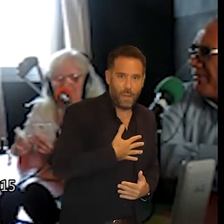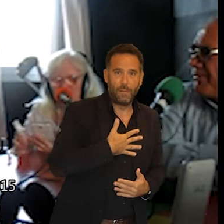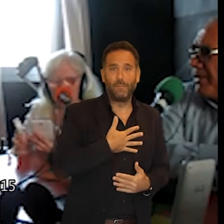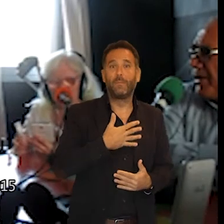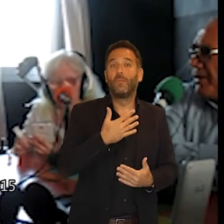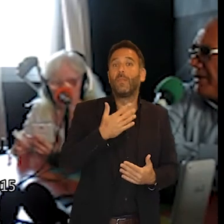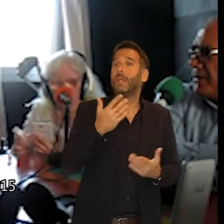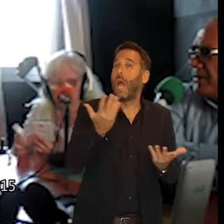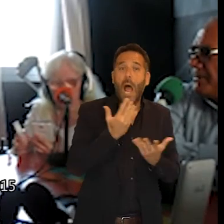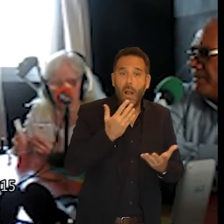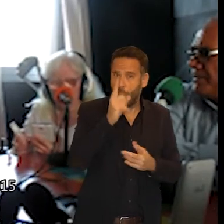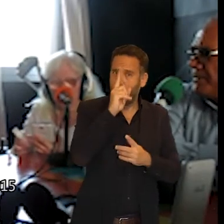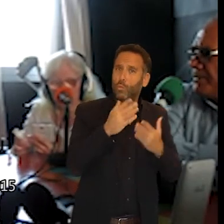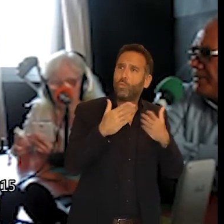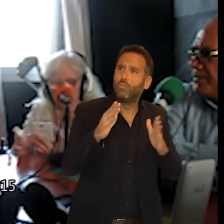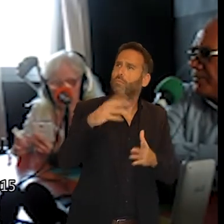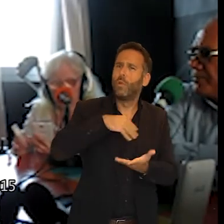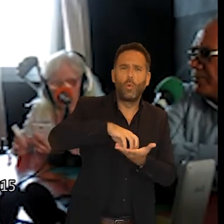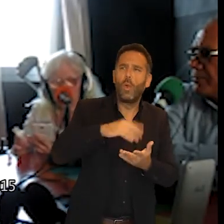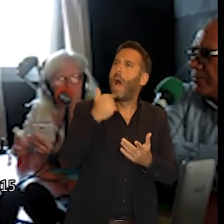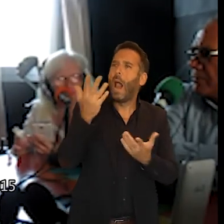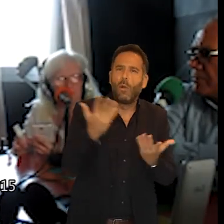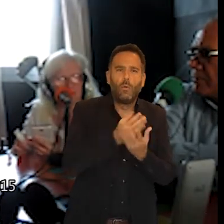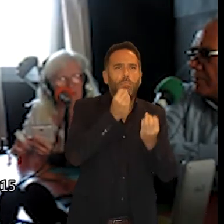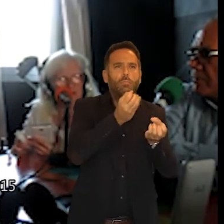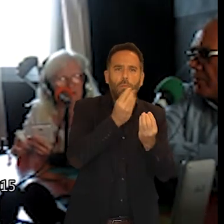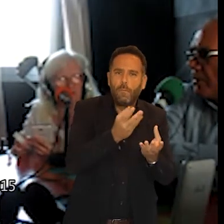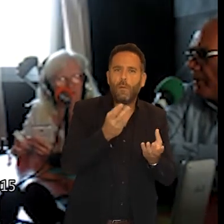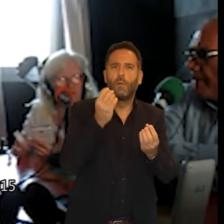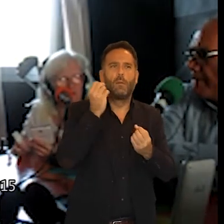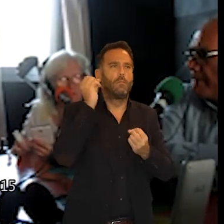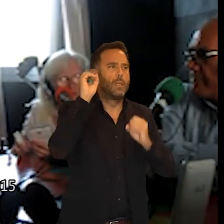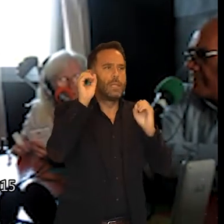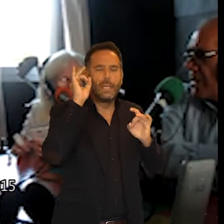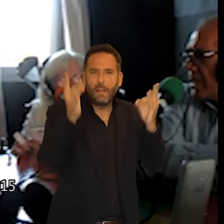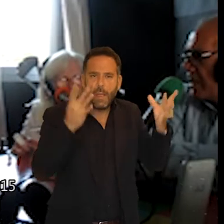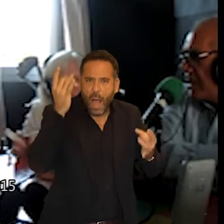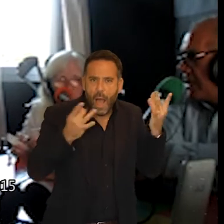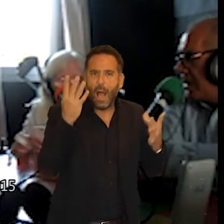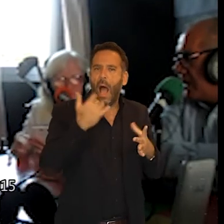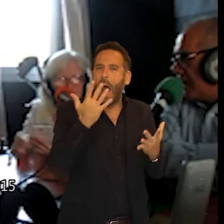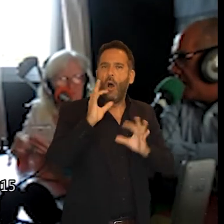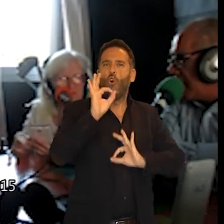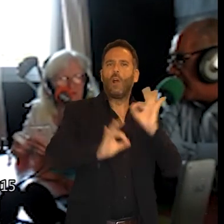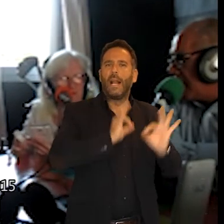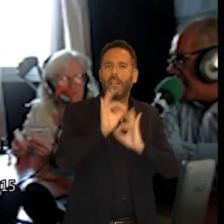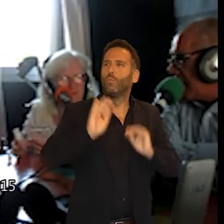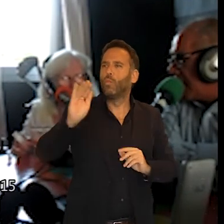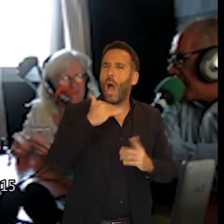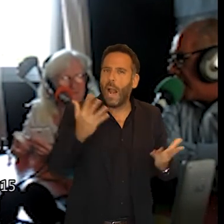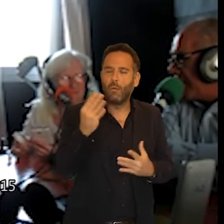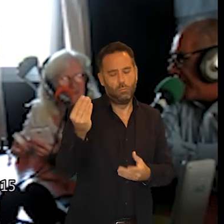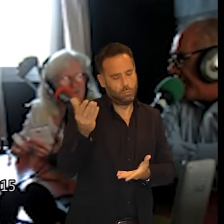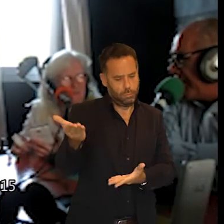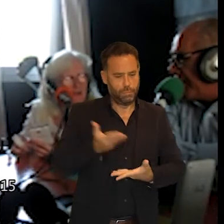micrófonos de la radio siempre abiertos cuando nos queráis hacer llegar cualquier información de alguna actividad en que vayáis a poner en marcha, pues aquí